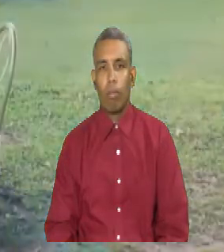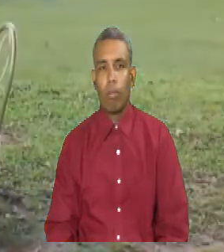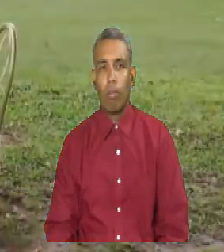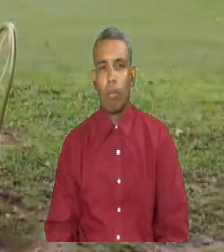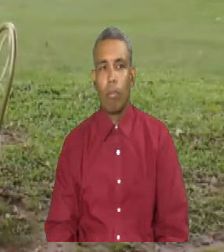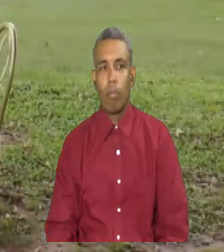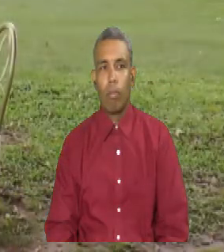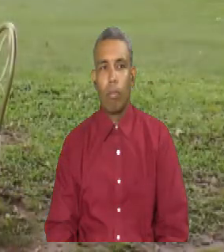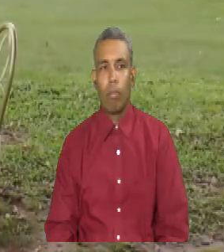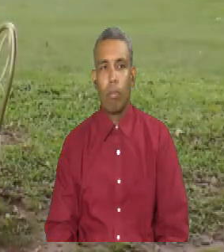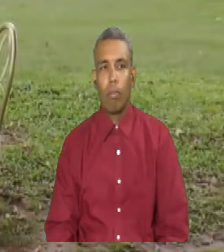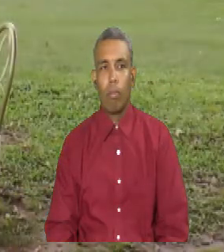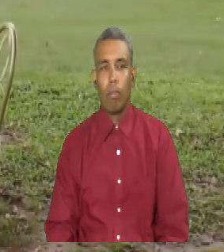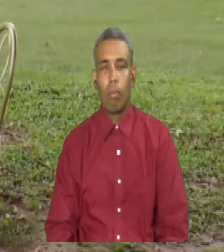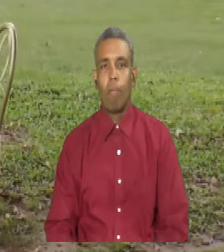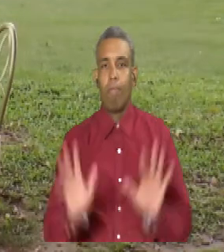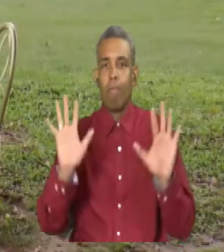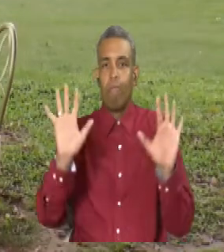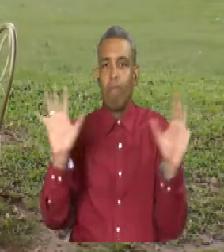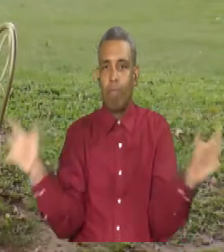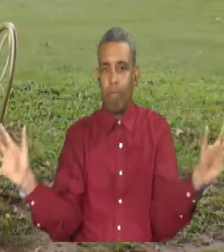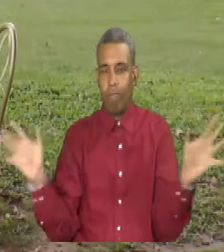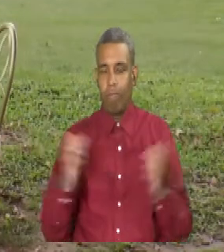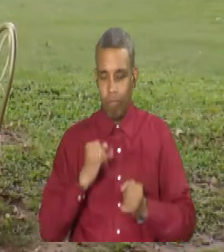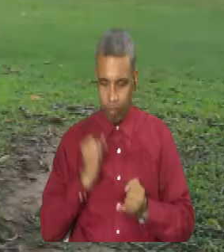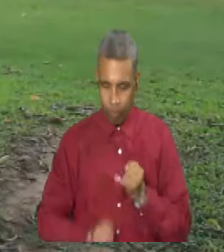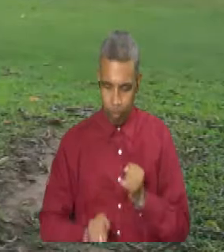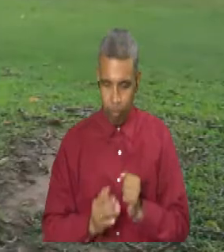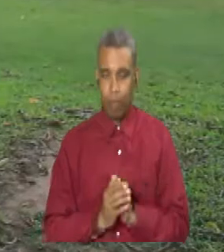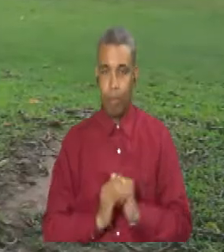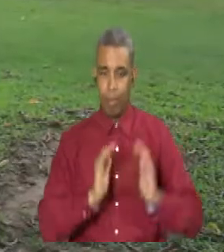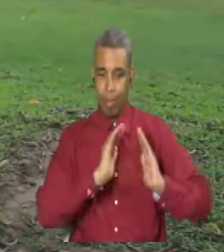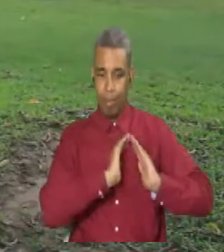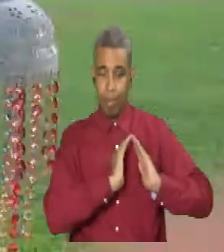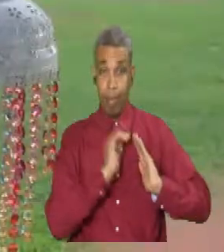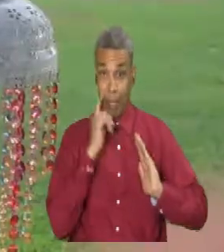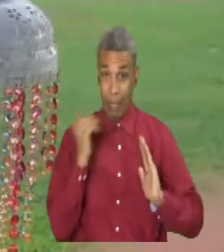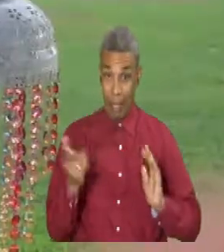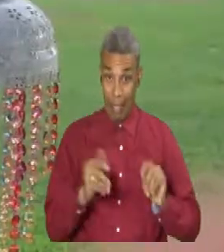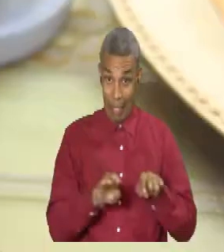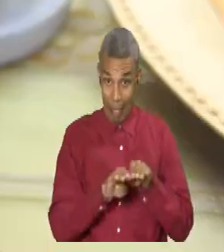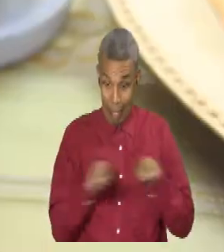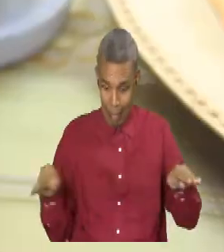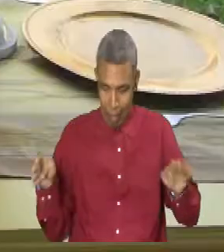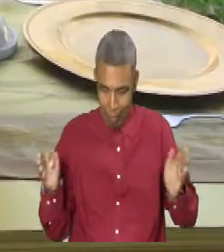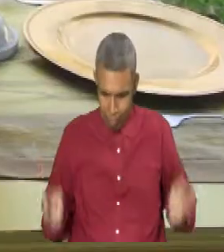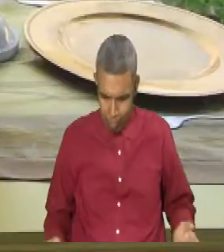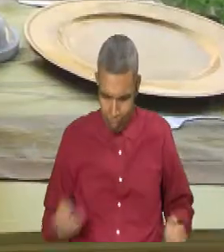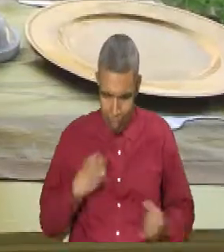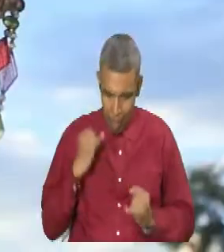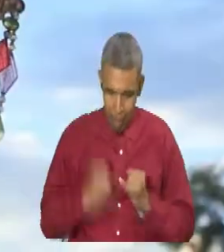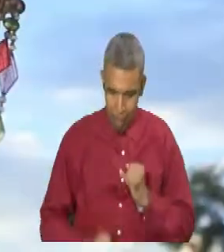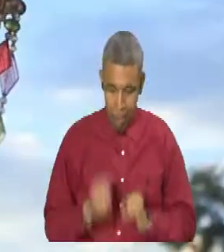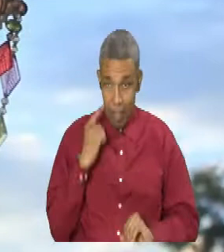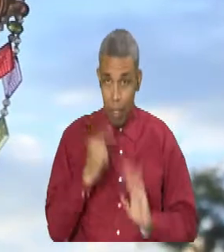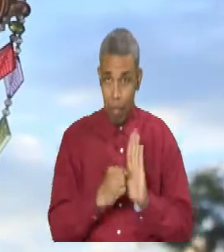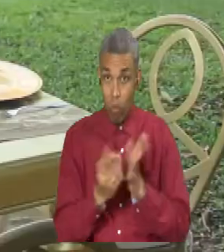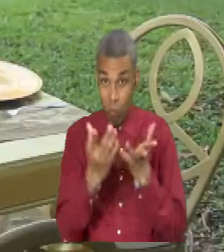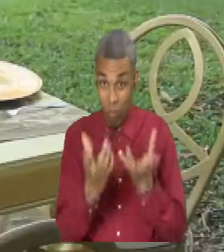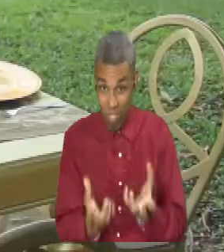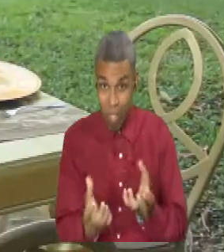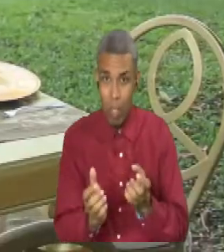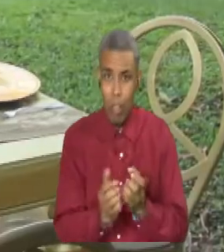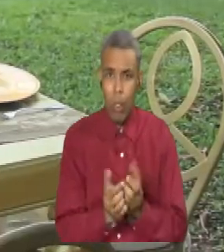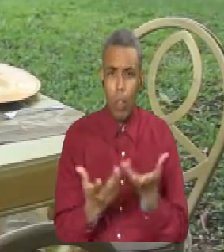Así damos por terminado nuestro programa del día de hoy. Así queda nuestra mesa con la decoración hindú. Recuerda que si usted quiere alguna decoración en